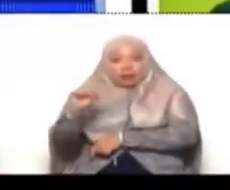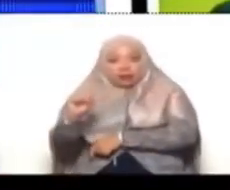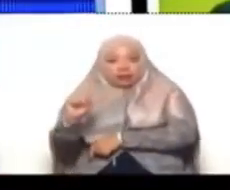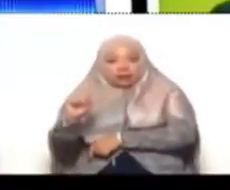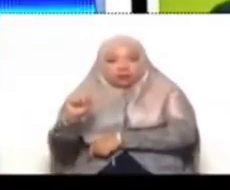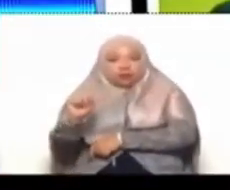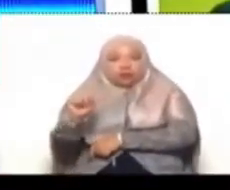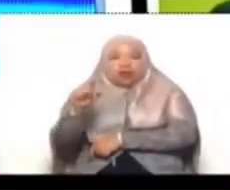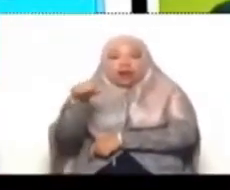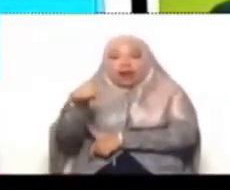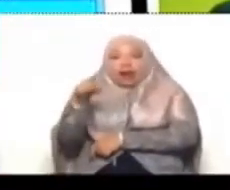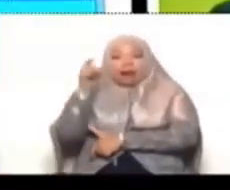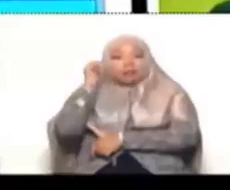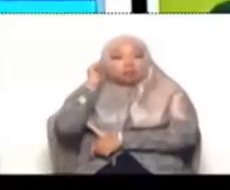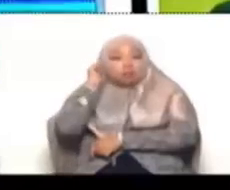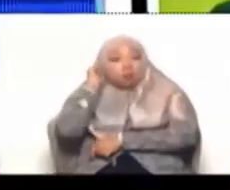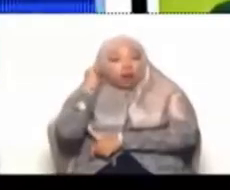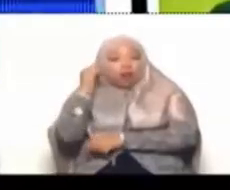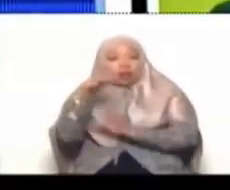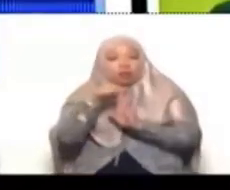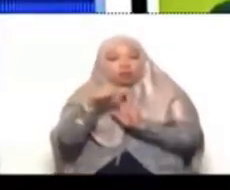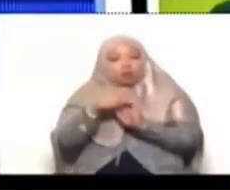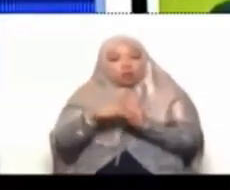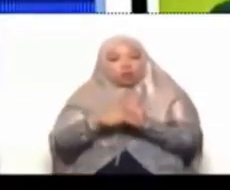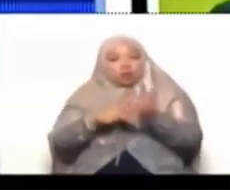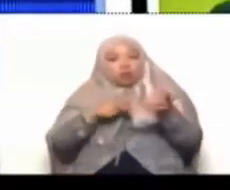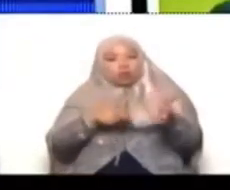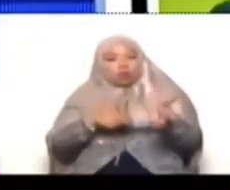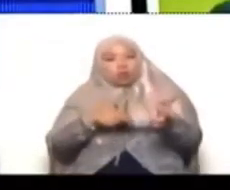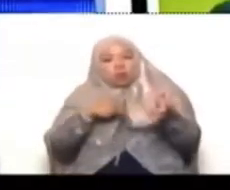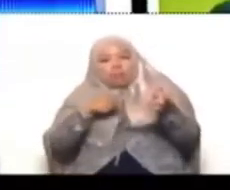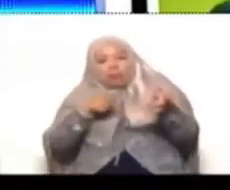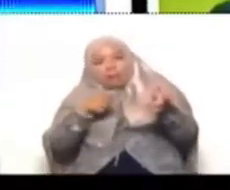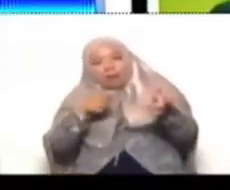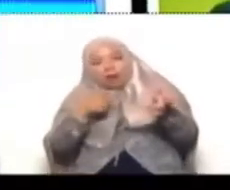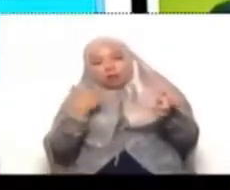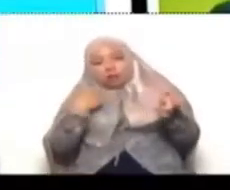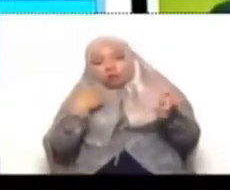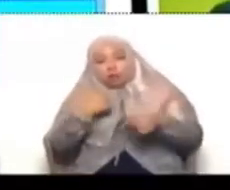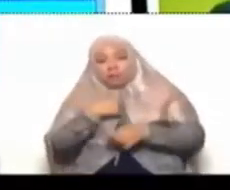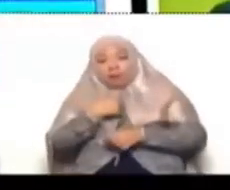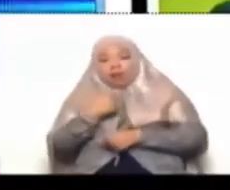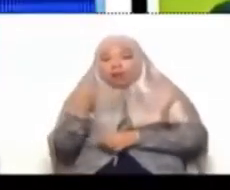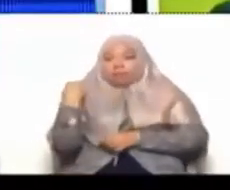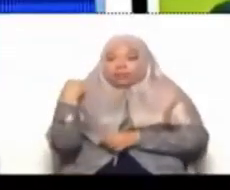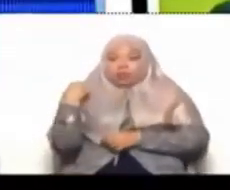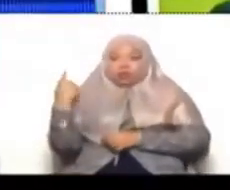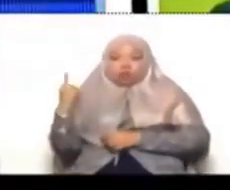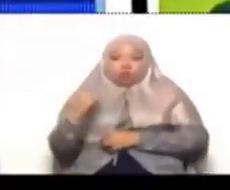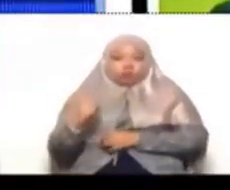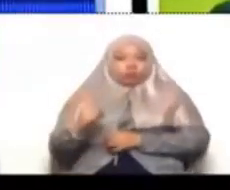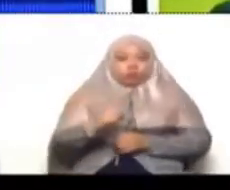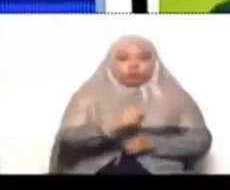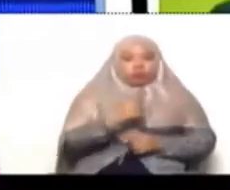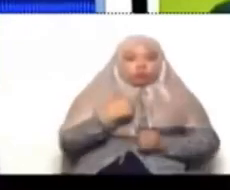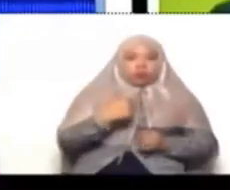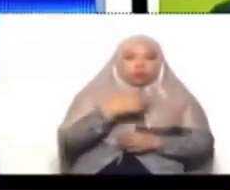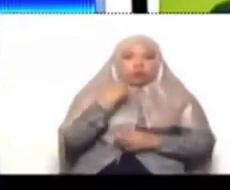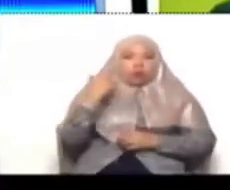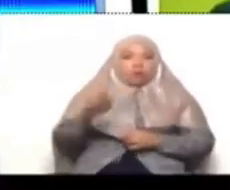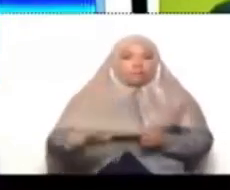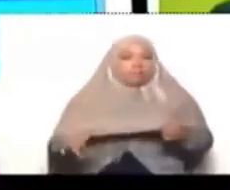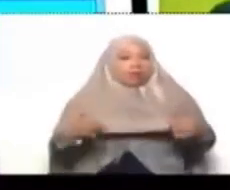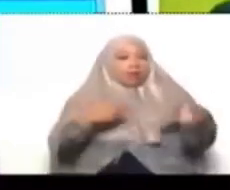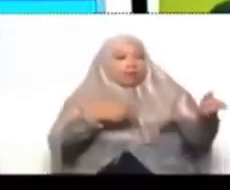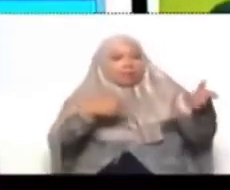primeras declaraciones que dio dijo, me dieron la instrucción de que saliera porque me iban a matar. Y por eso yo salí y disparé.